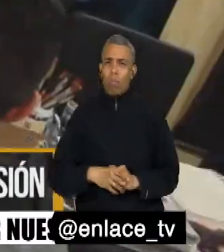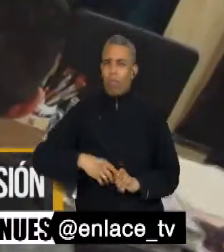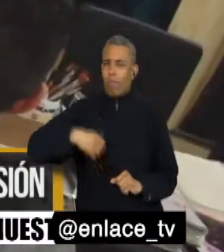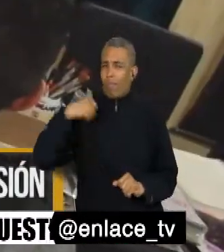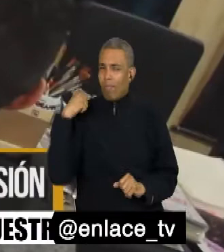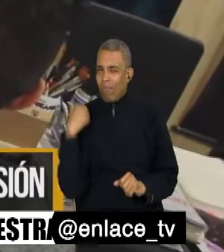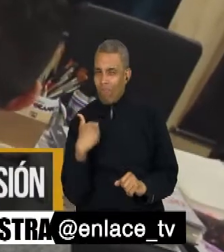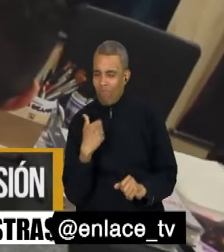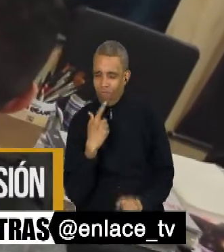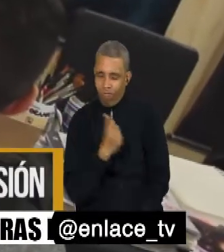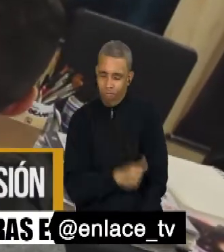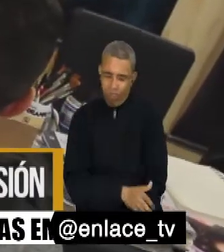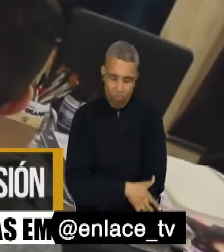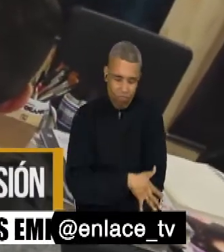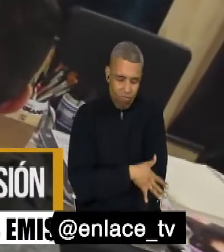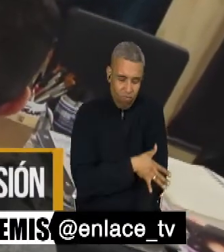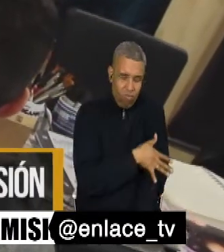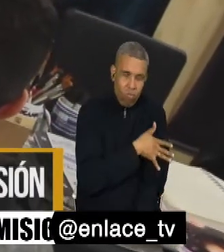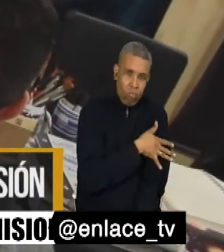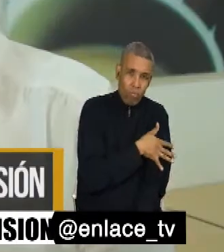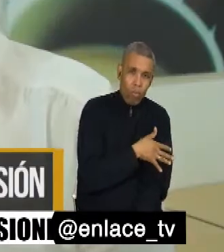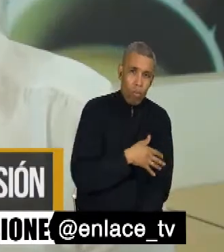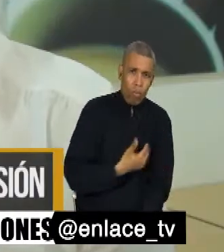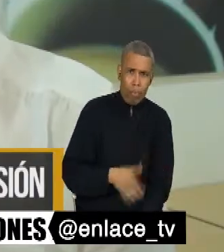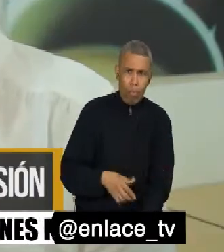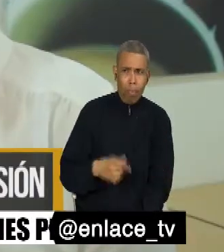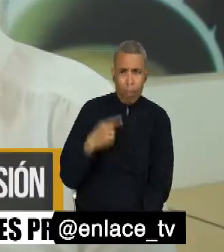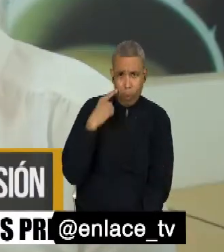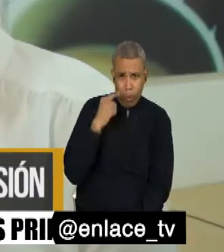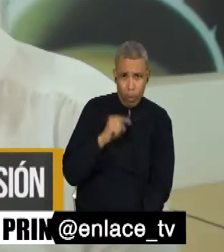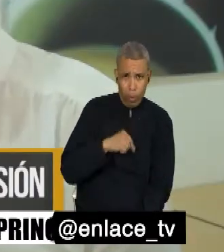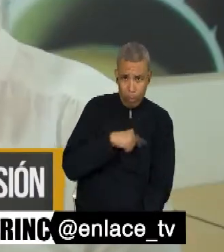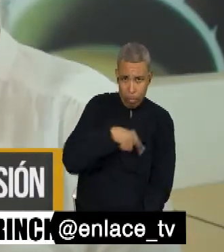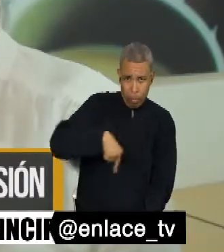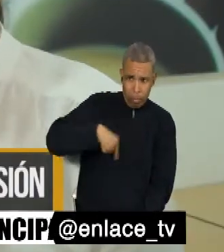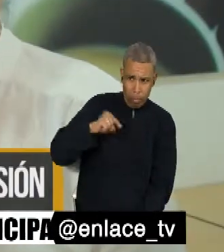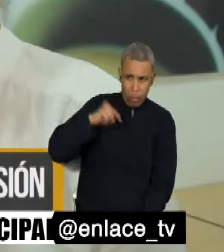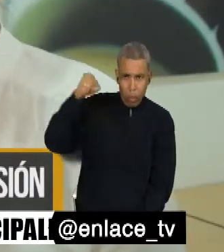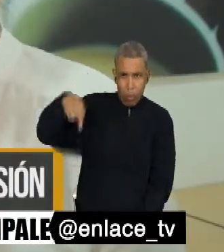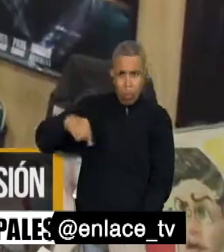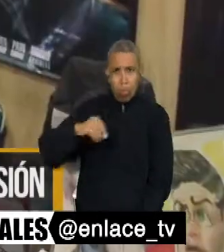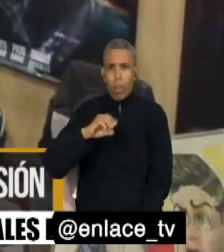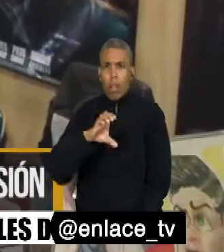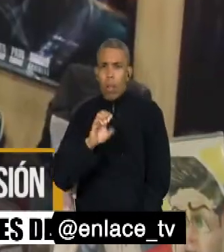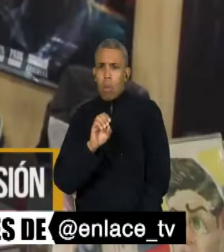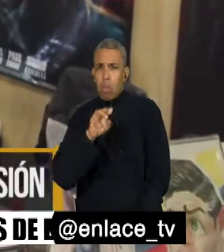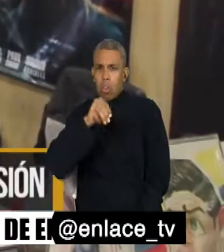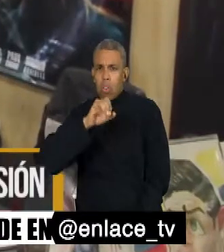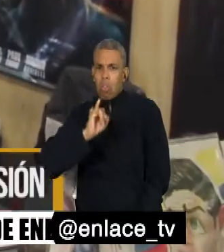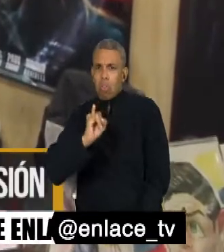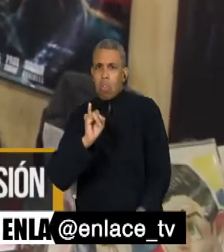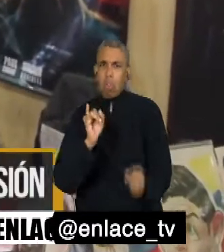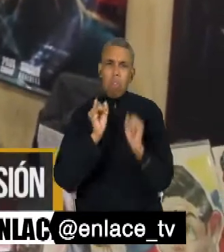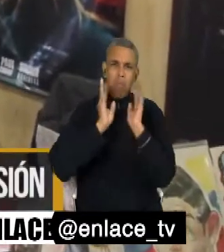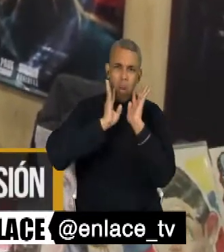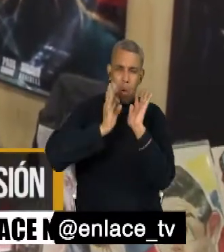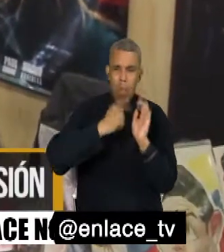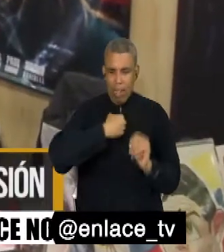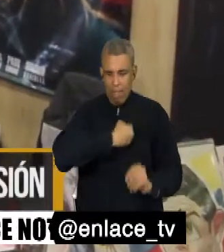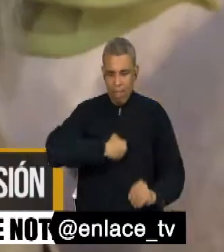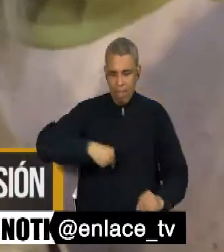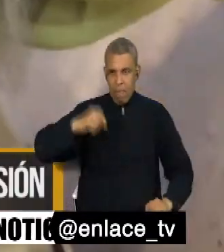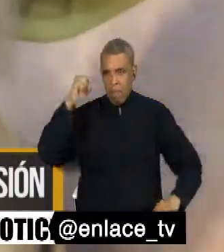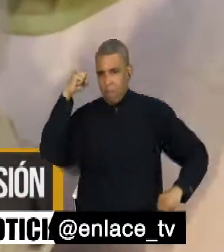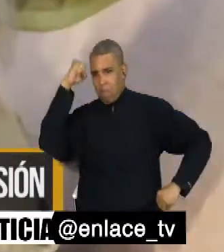espectacular, donde encontramos todo lo relacionado al cómic, a las series de televisión que están en su